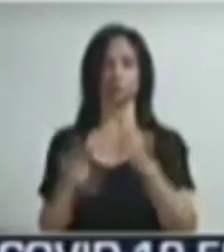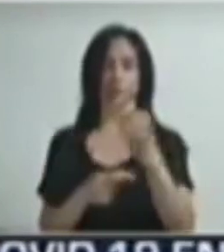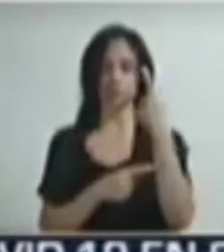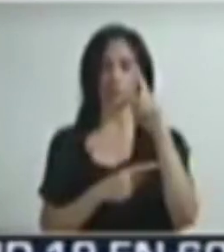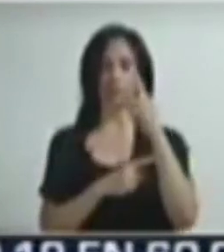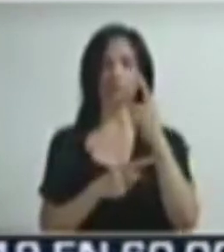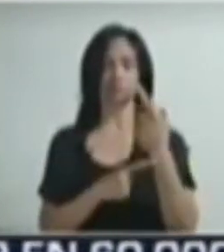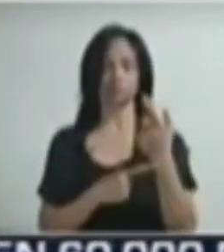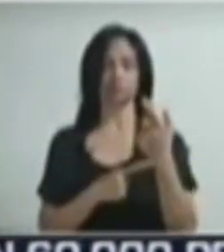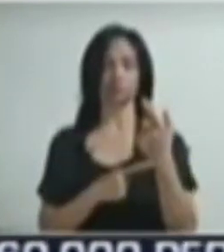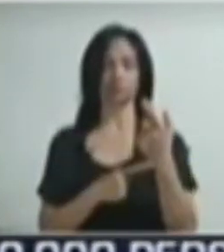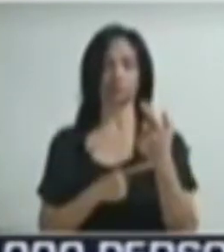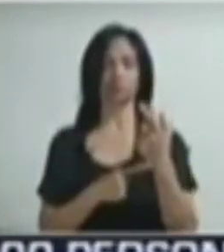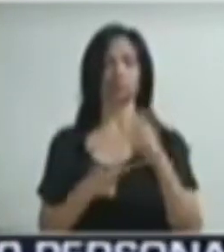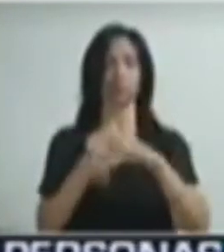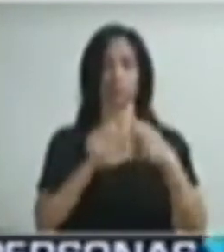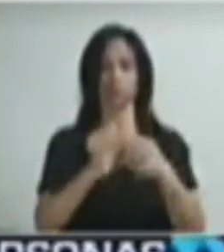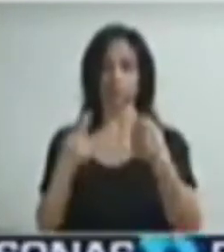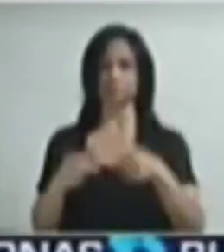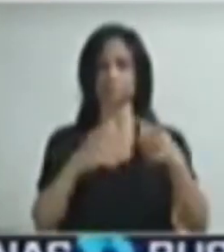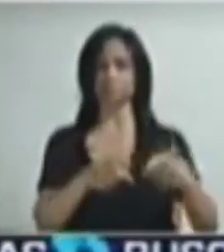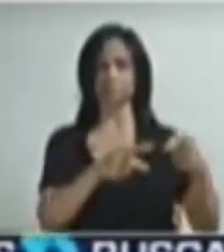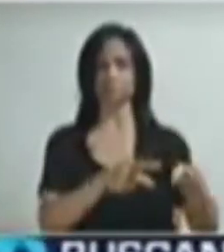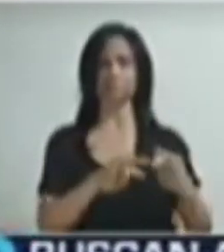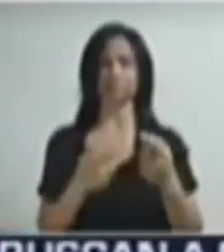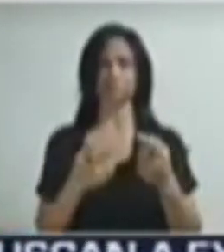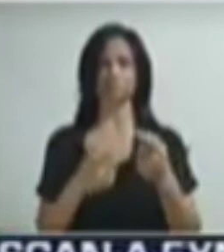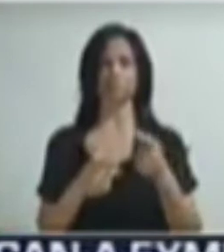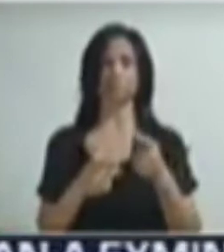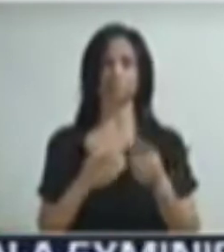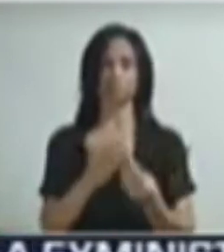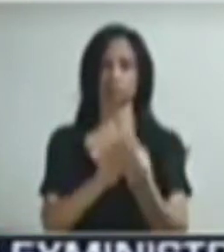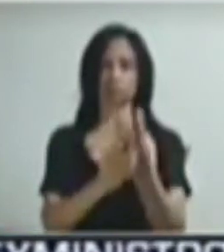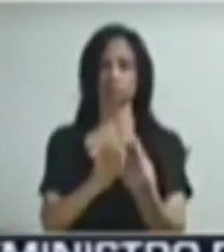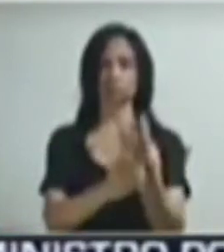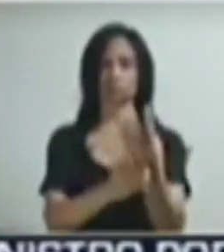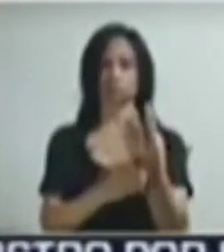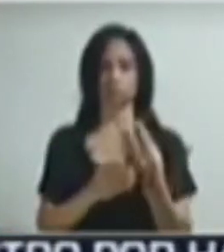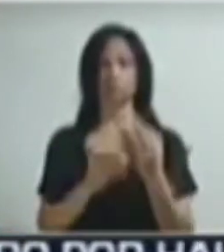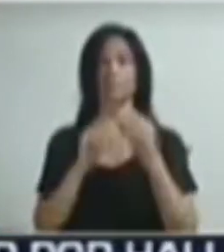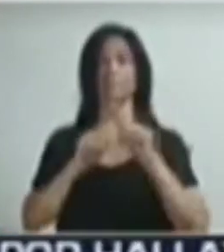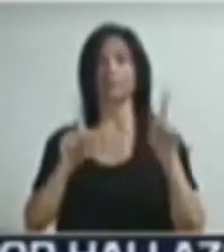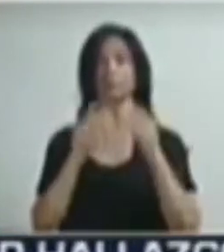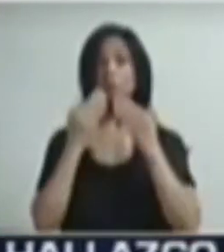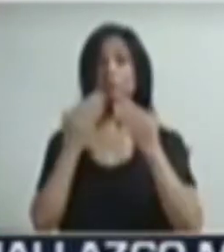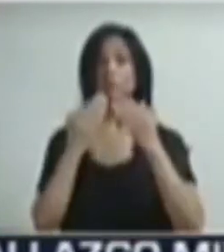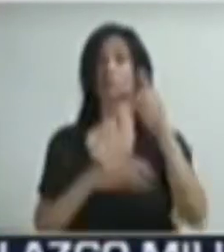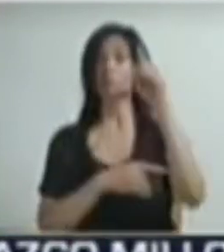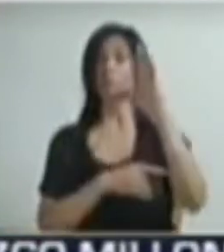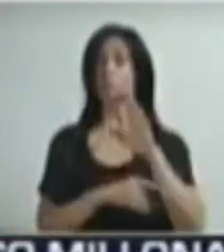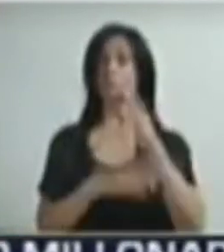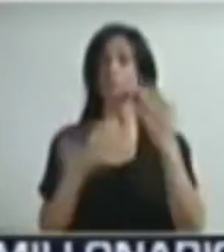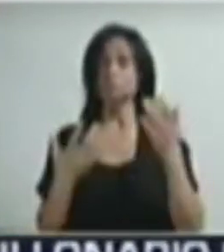los frentes que nos hemos abierto con la siembra de cultivos de ciclo corto, que gracias a Dios, yo diría que no se han